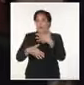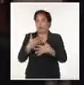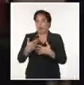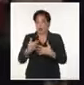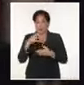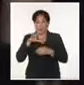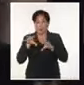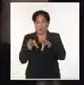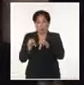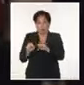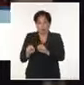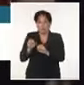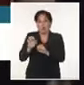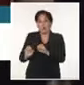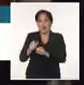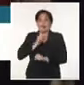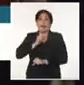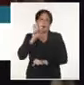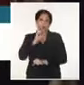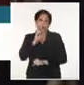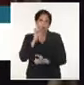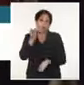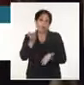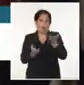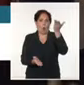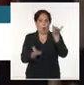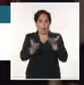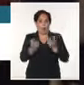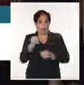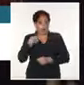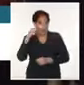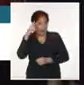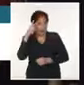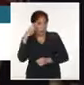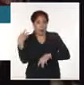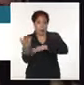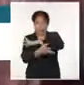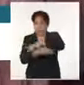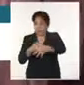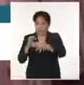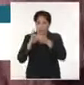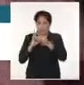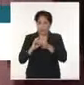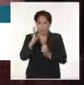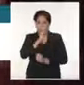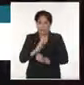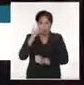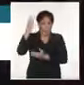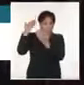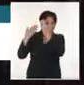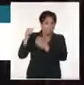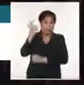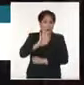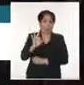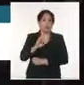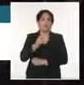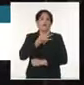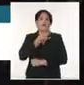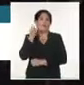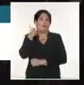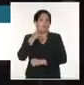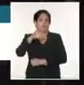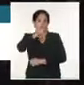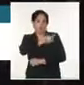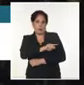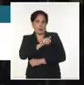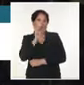ese país sudamericano. Lula comparó la intentona golpista con los actos vandálicos ocurridos en Brasilia el 8 de enero del año pasado. El